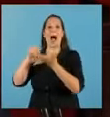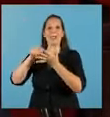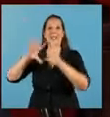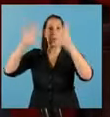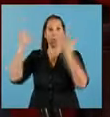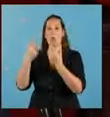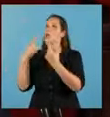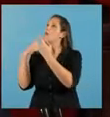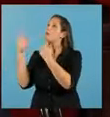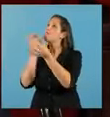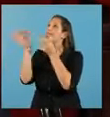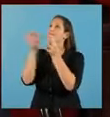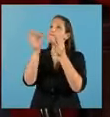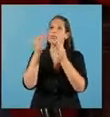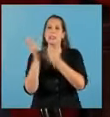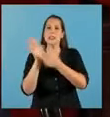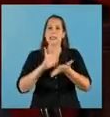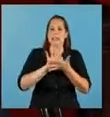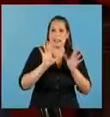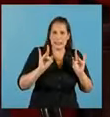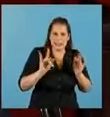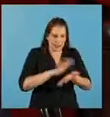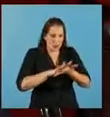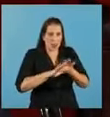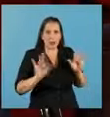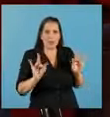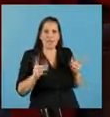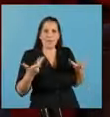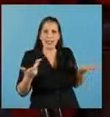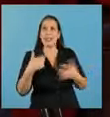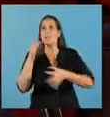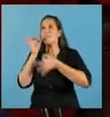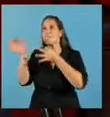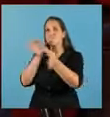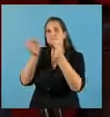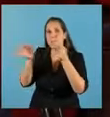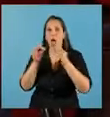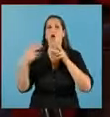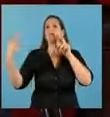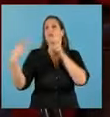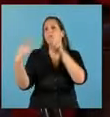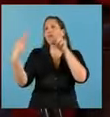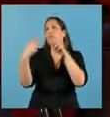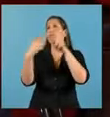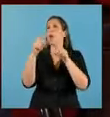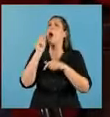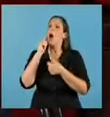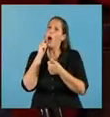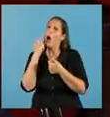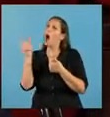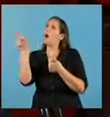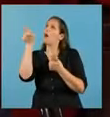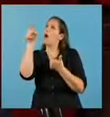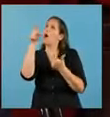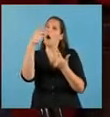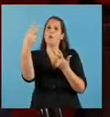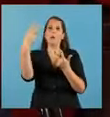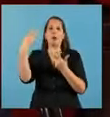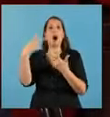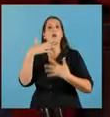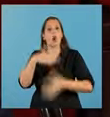central sobre la difícil situación que enfrentamos. En todos nuestros encuentros recogimos comprensión.